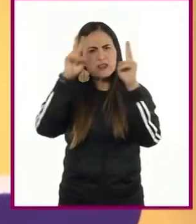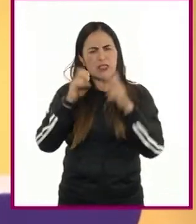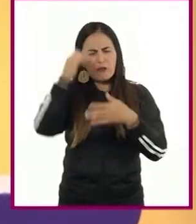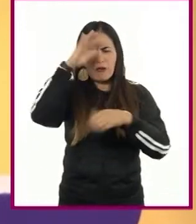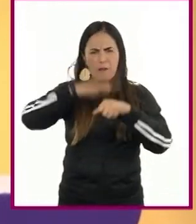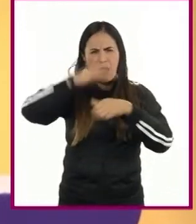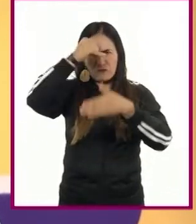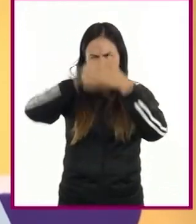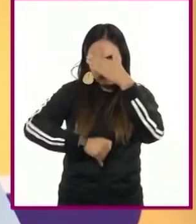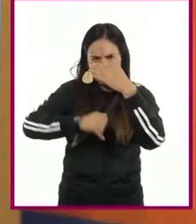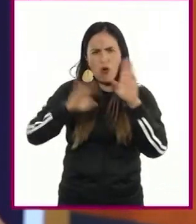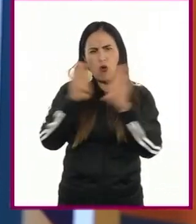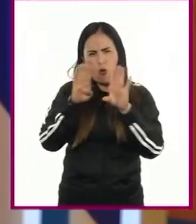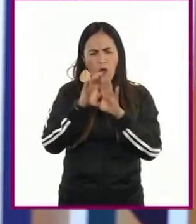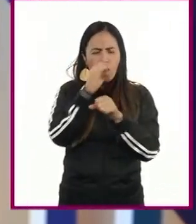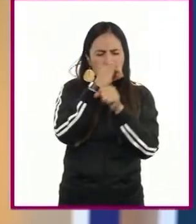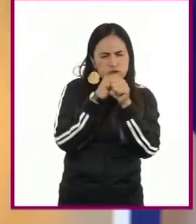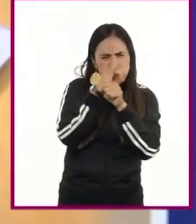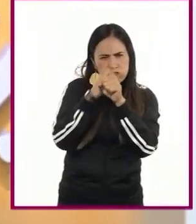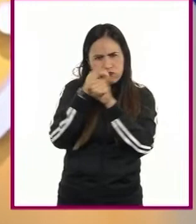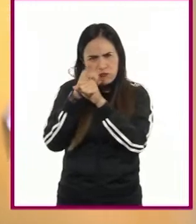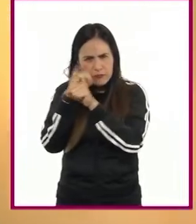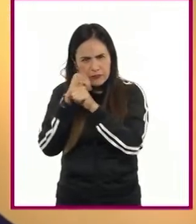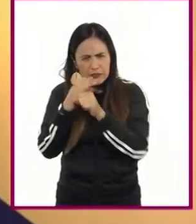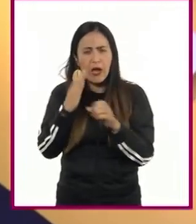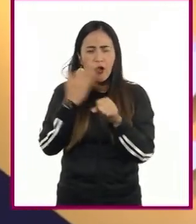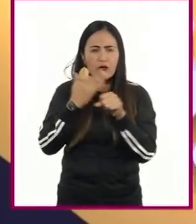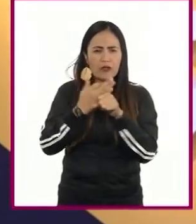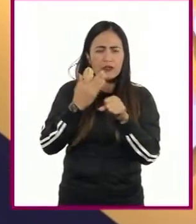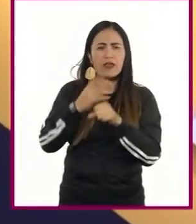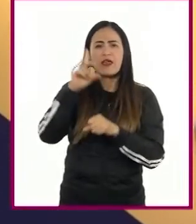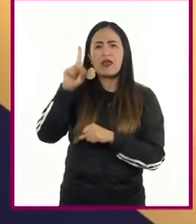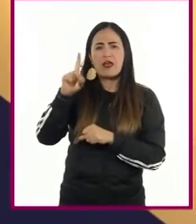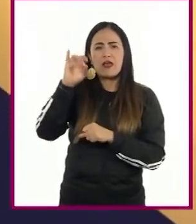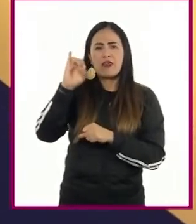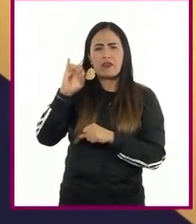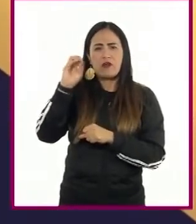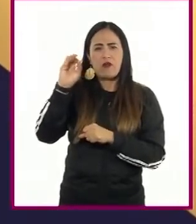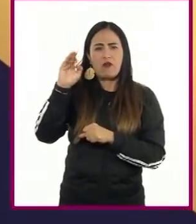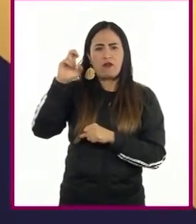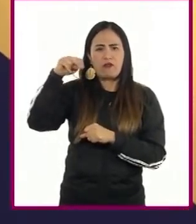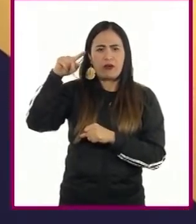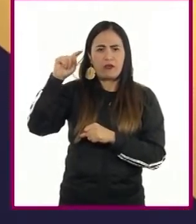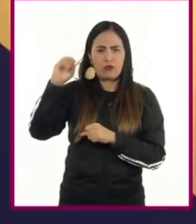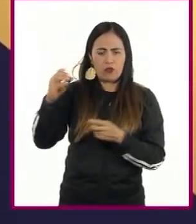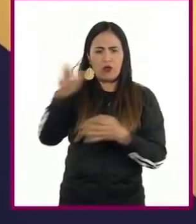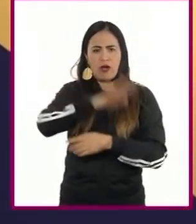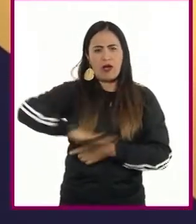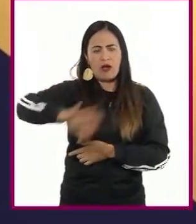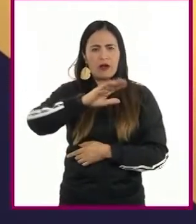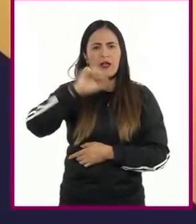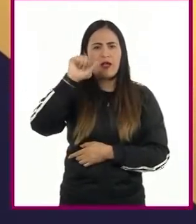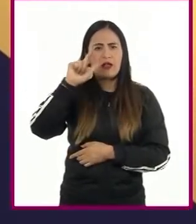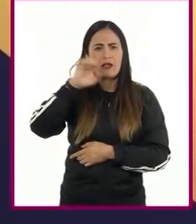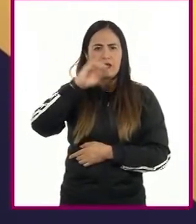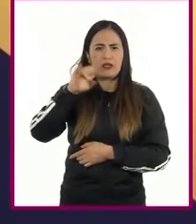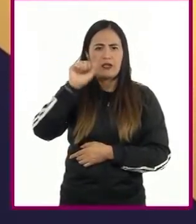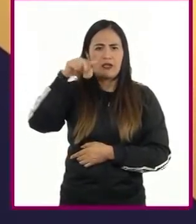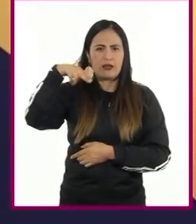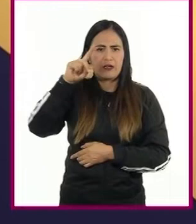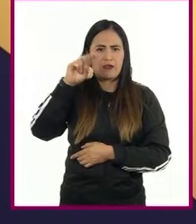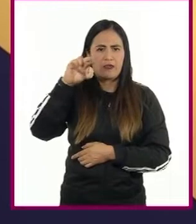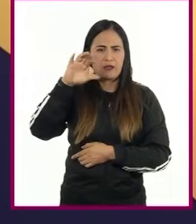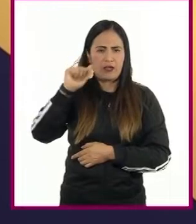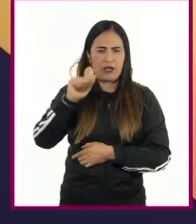más información. Comenzaré hablando de Diofanto de Alejandría, un personaje histórico que vivió en el siglo III